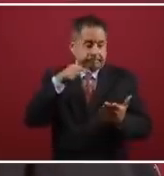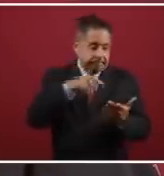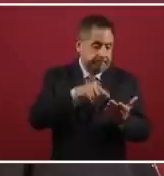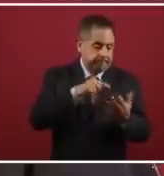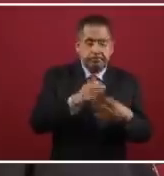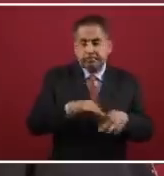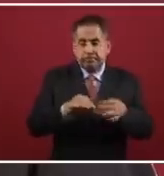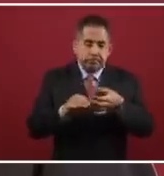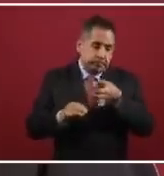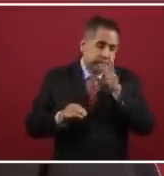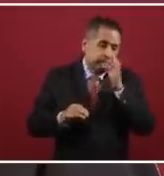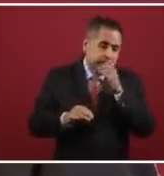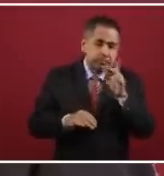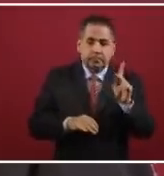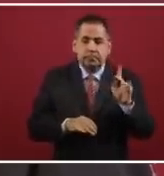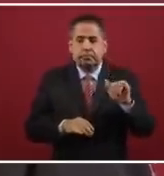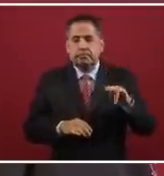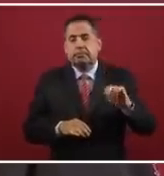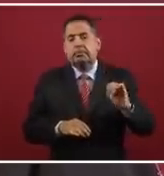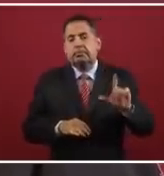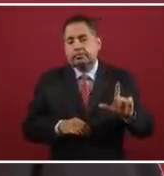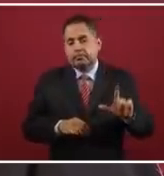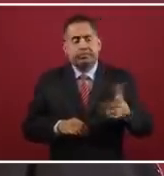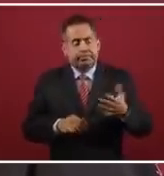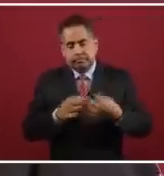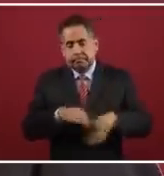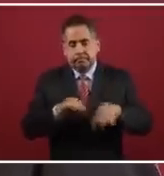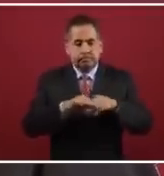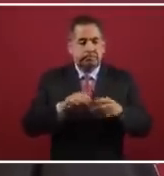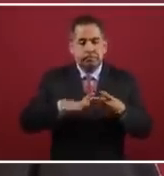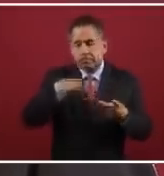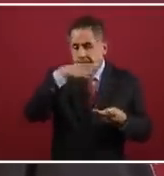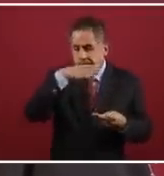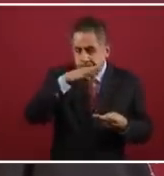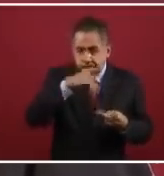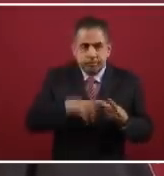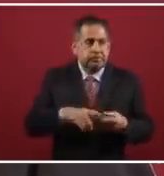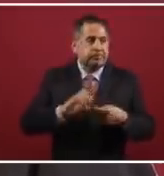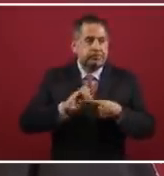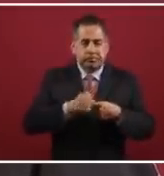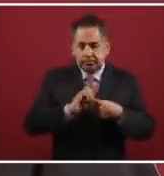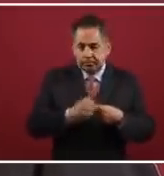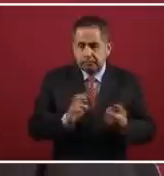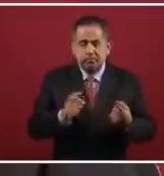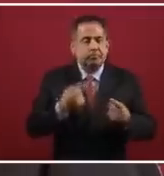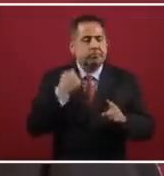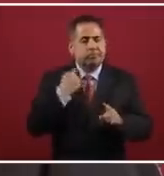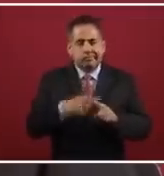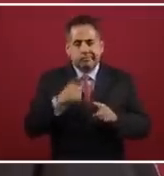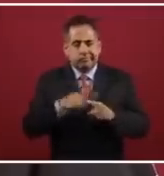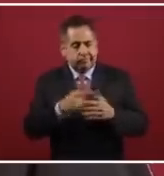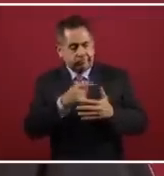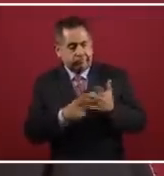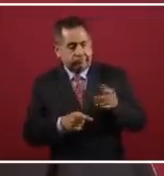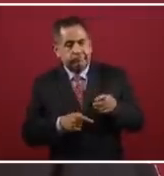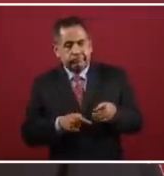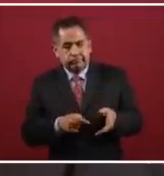la importancia que tiene en la nutrición el maíz, el frijol, lo que se